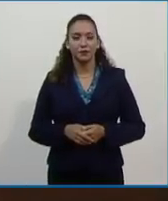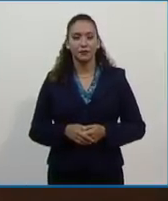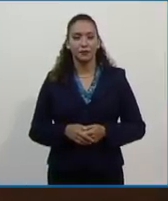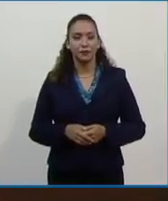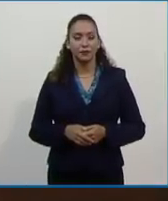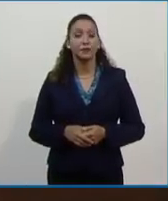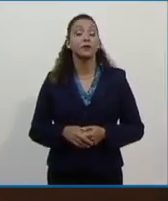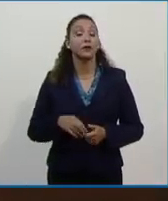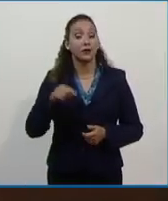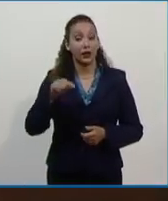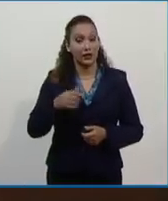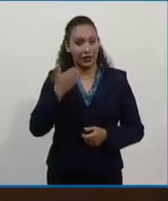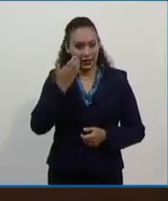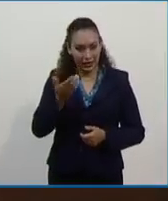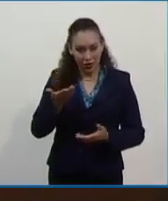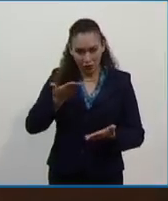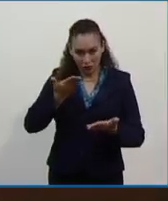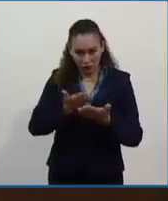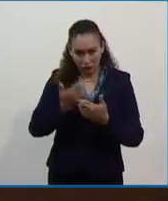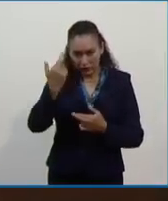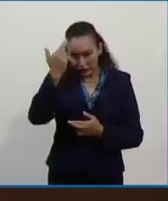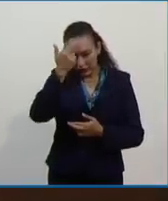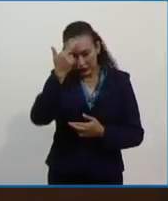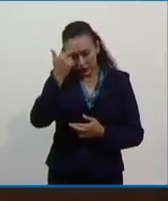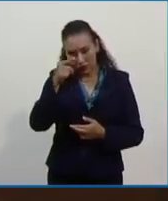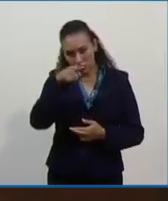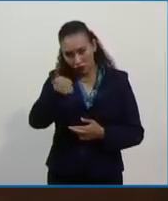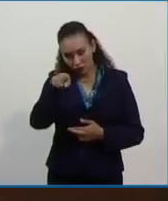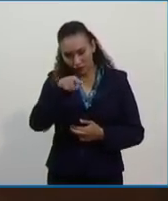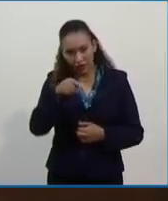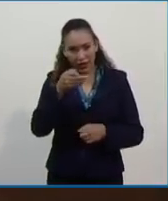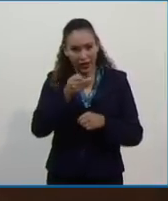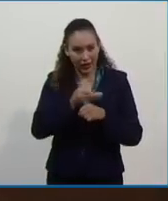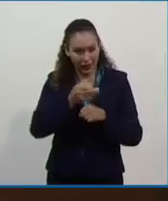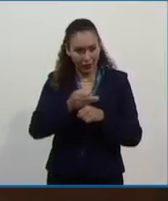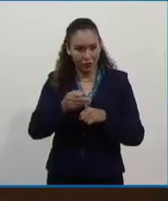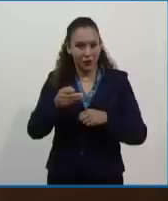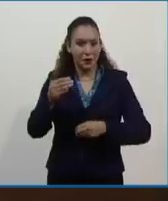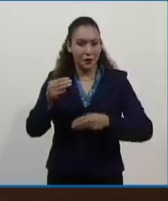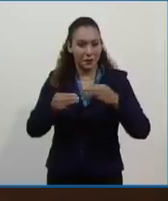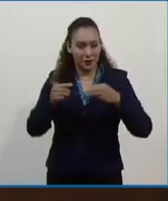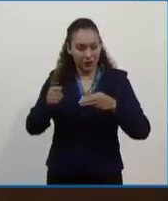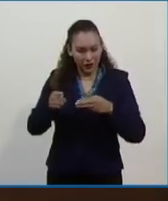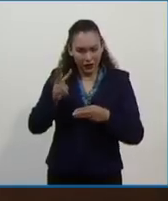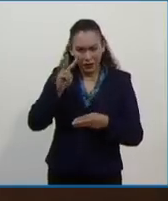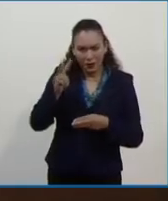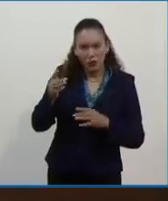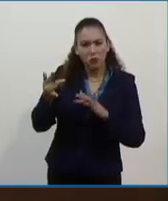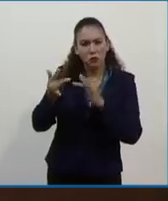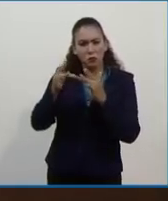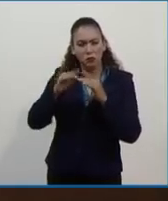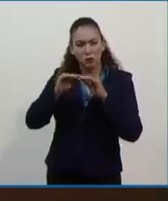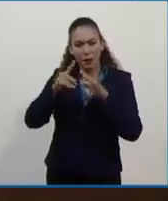Y aquí quiero recordar el precedente nuestro, que fue el recurso de reconsideración